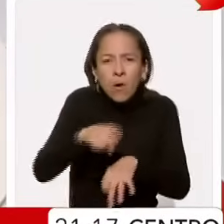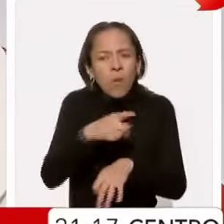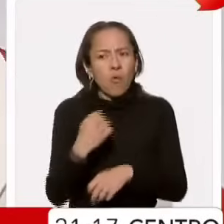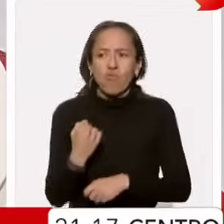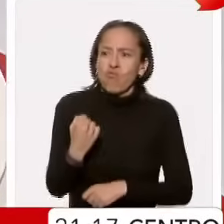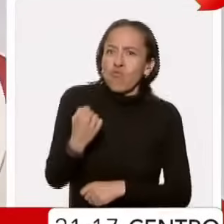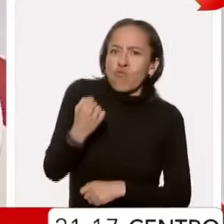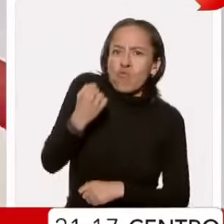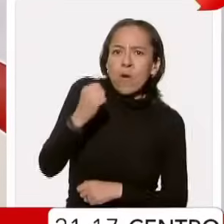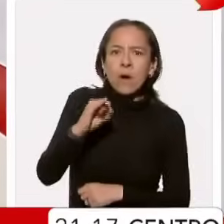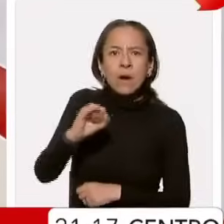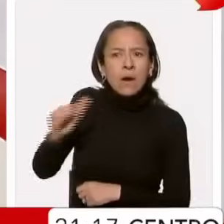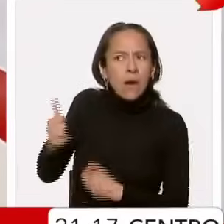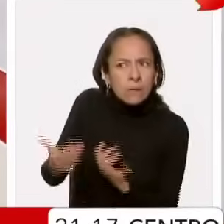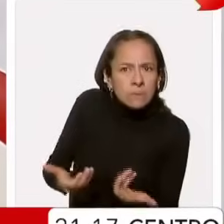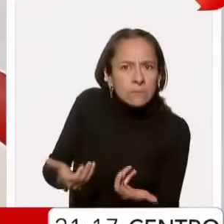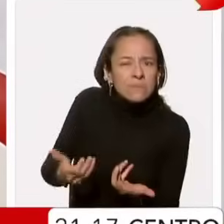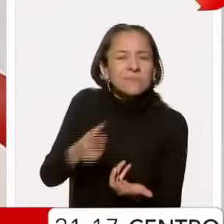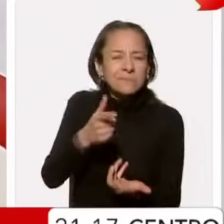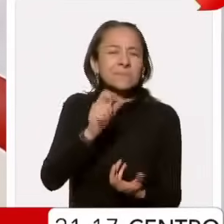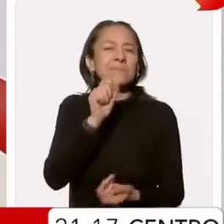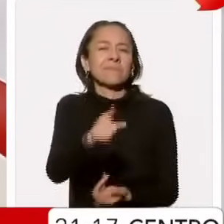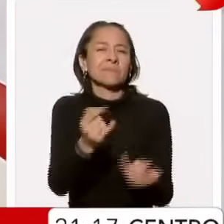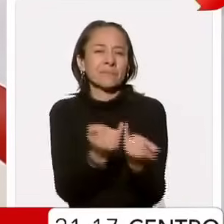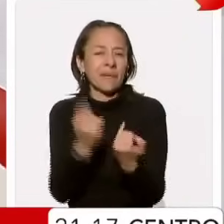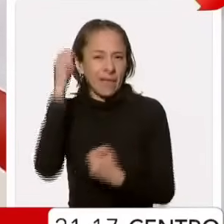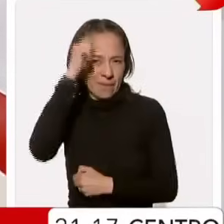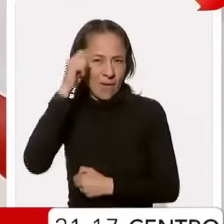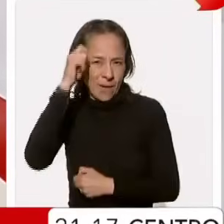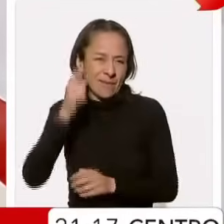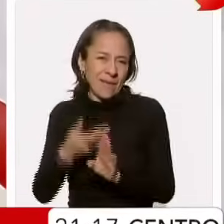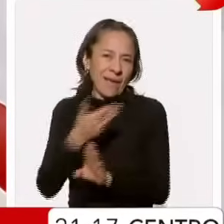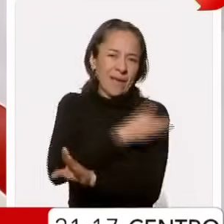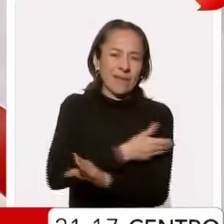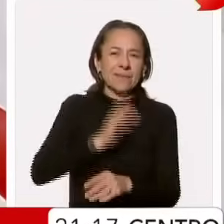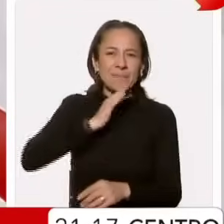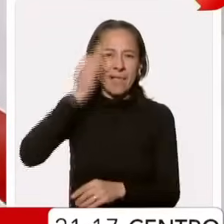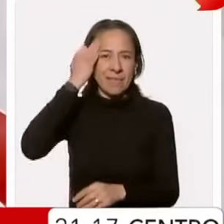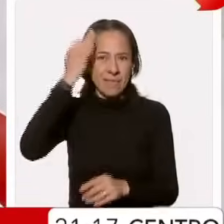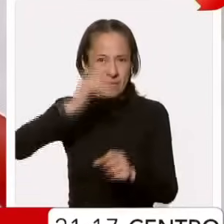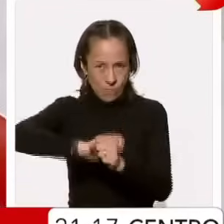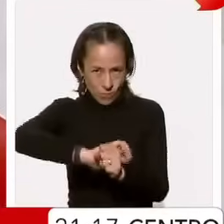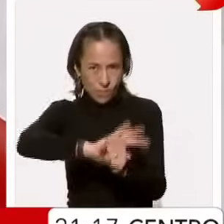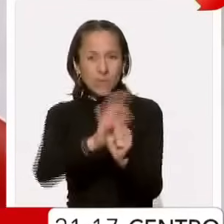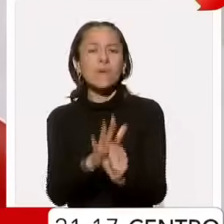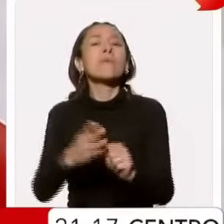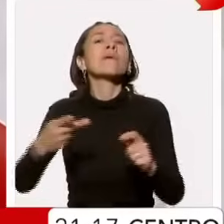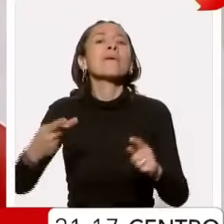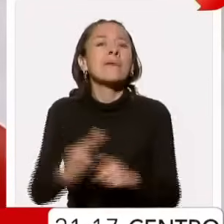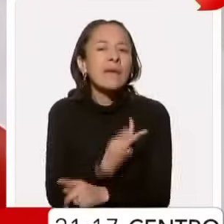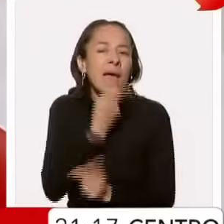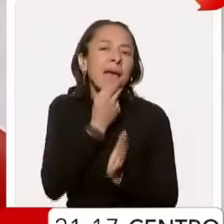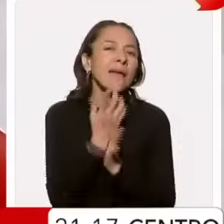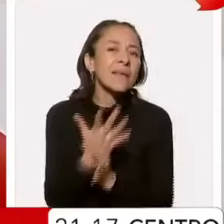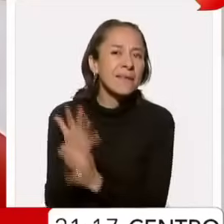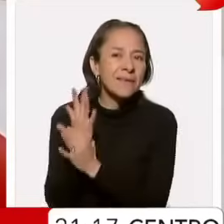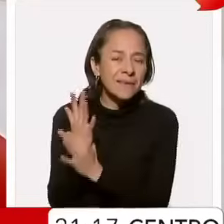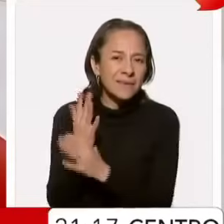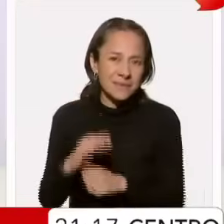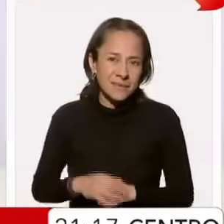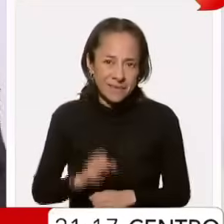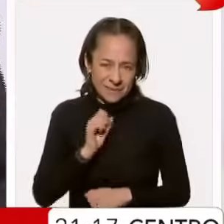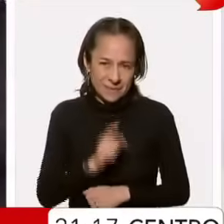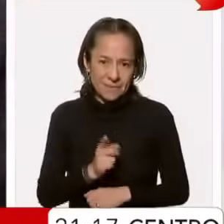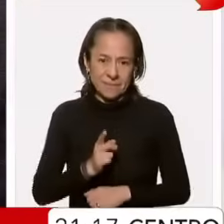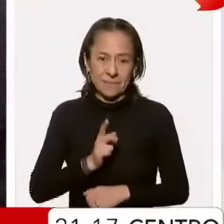algo así como lo que pasó, se dice, una de las teorías del COVID, que se le soltó un virus de